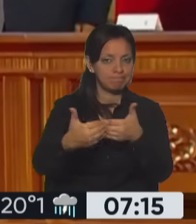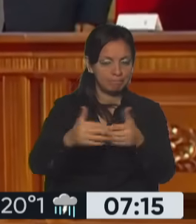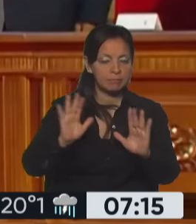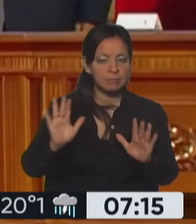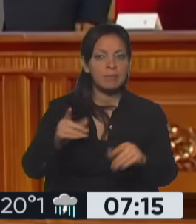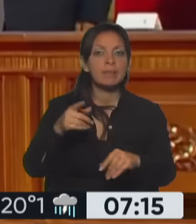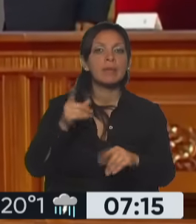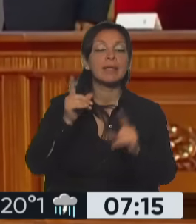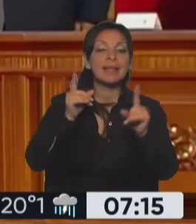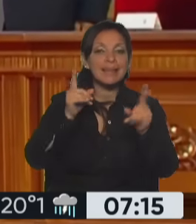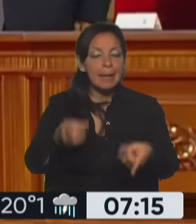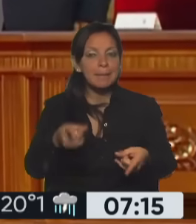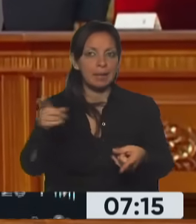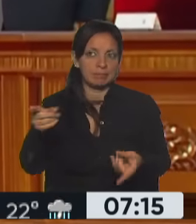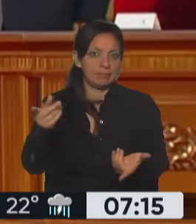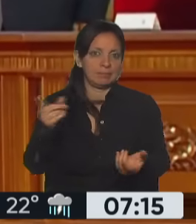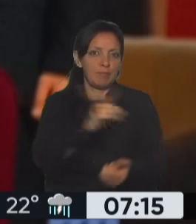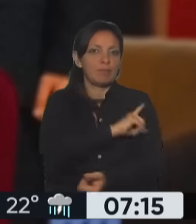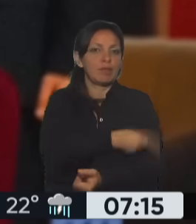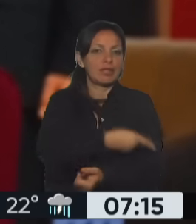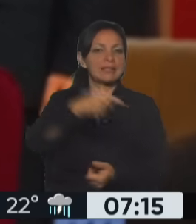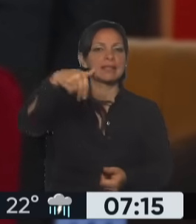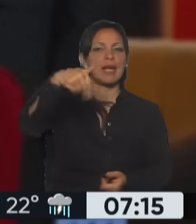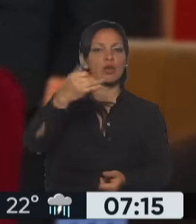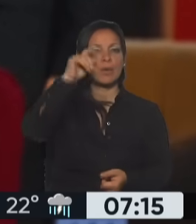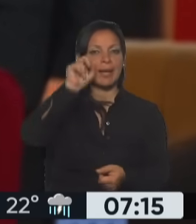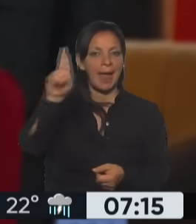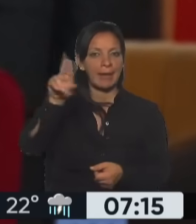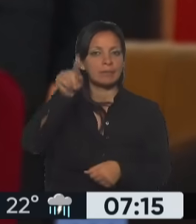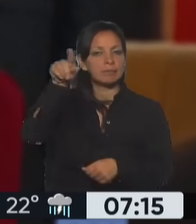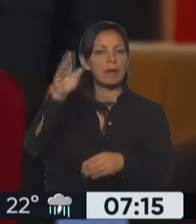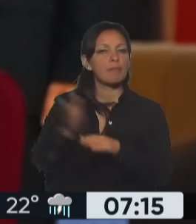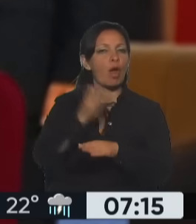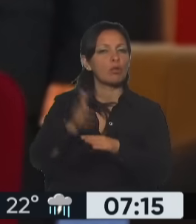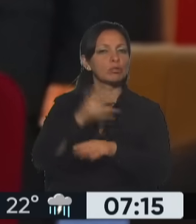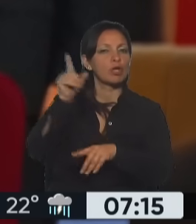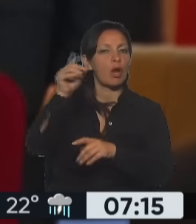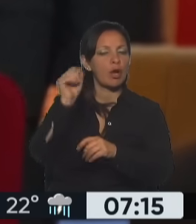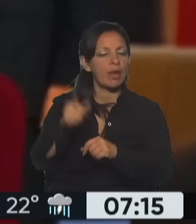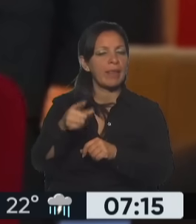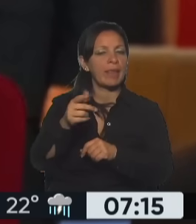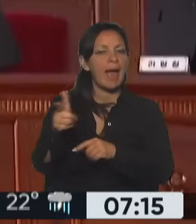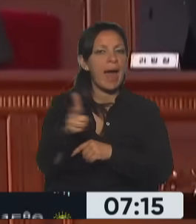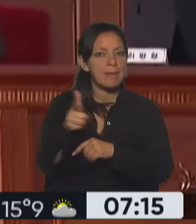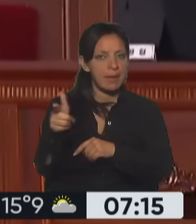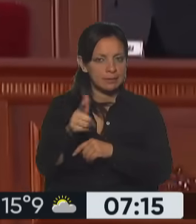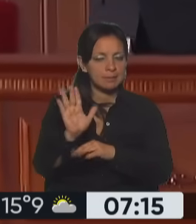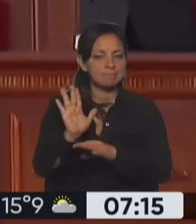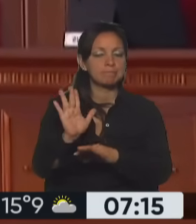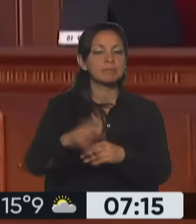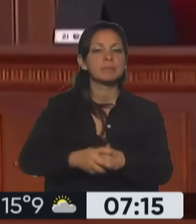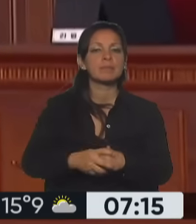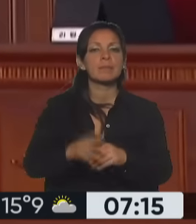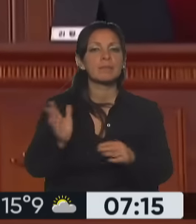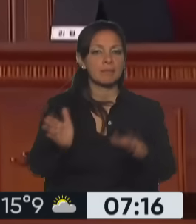además Hay que decir que es una potencia nuclear que fabrica armas y ahí está Si se quiere la suspicacia por un lado Rusia